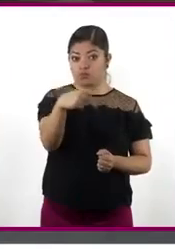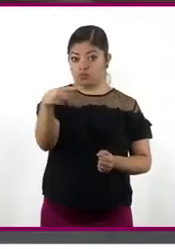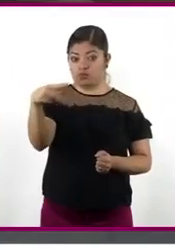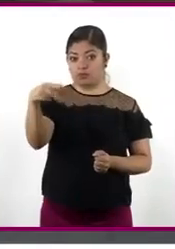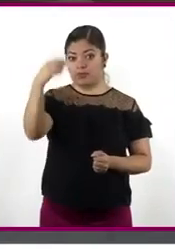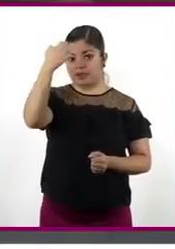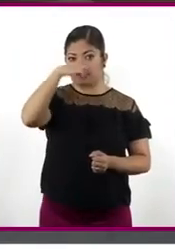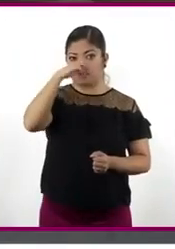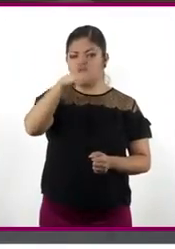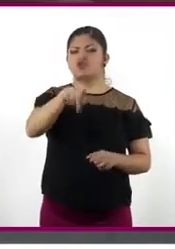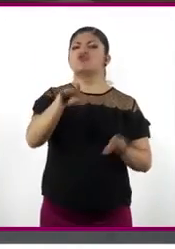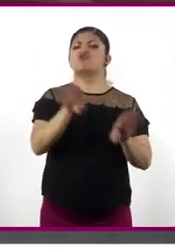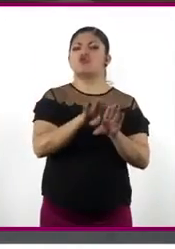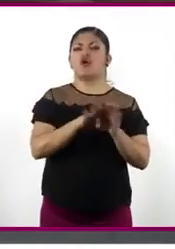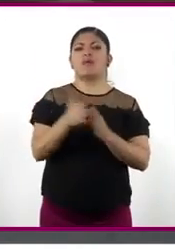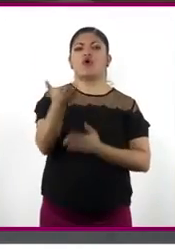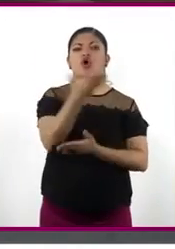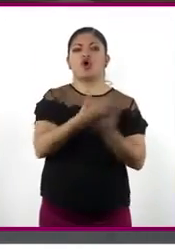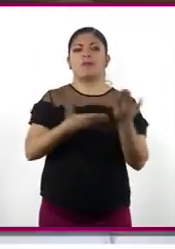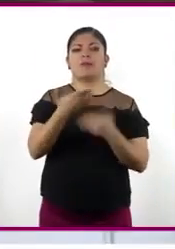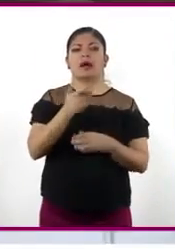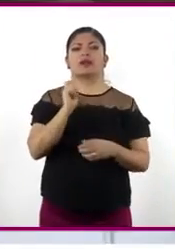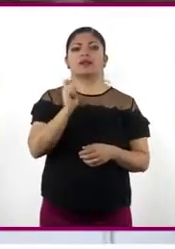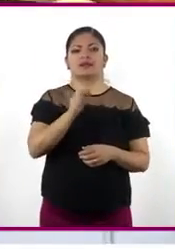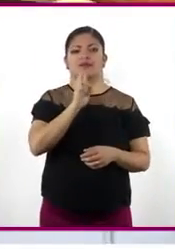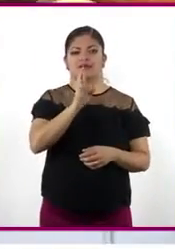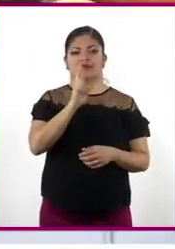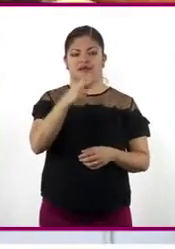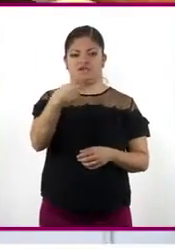¿de qué manera comparten los resultados de sus investigaciones?